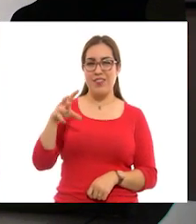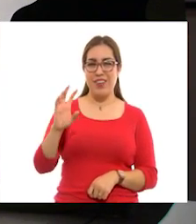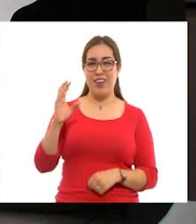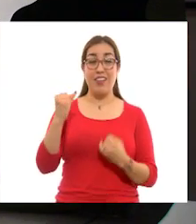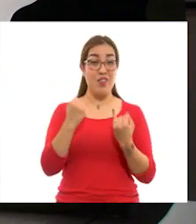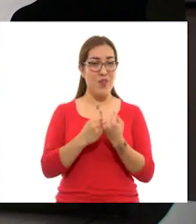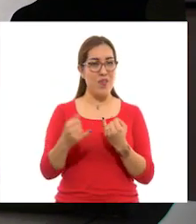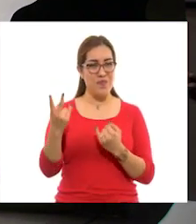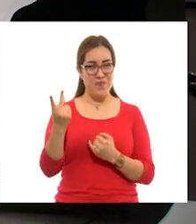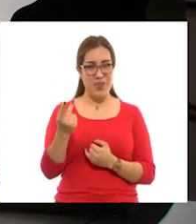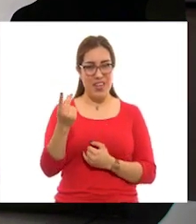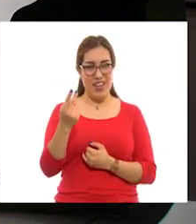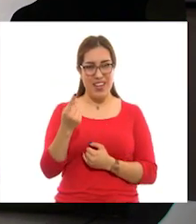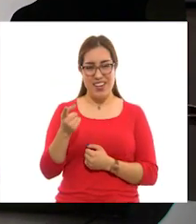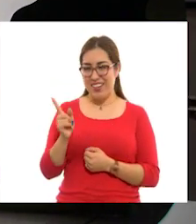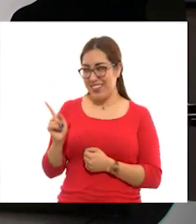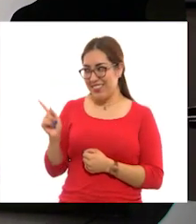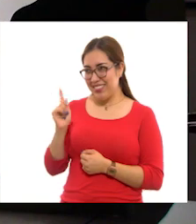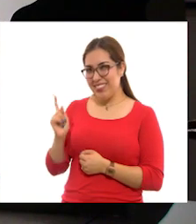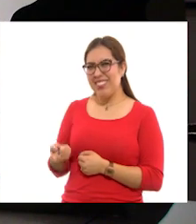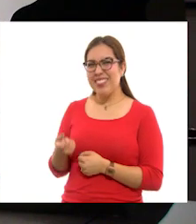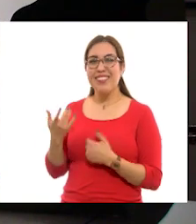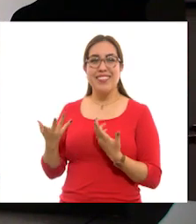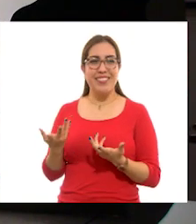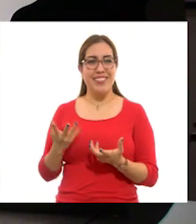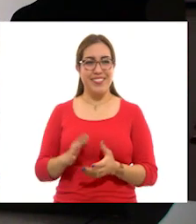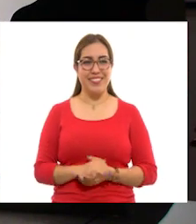¡Guau! ¡Qué sombra hizo Sohar!